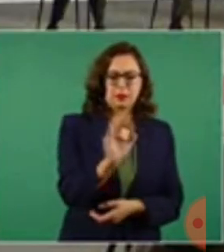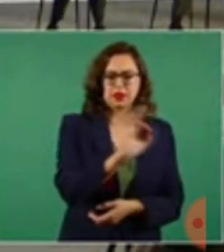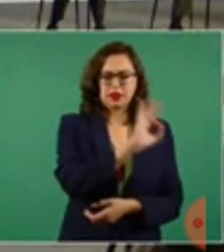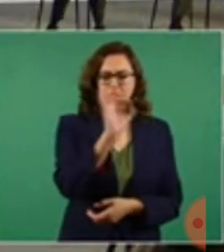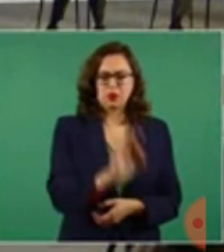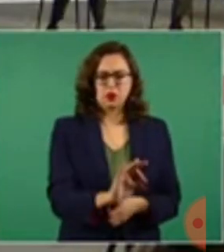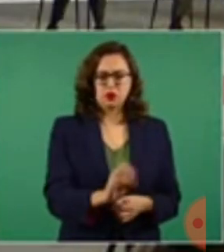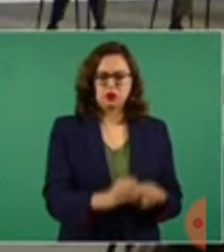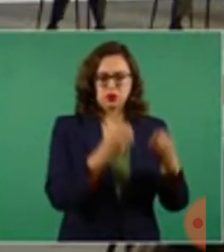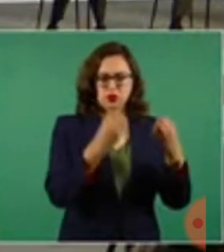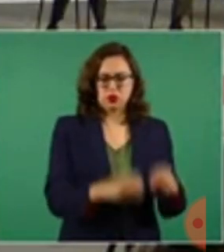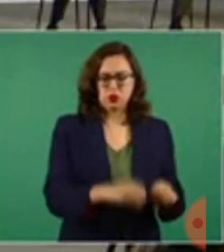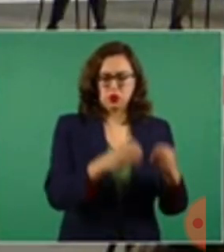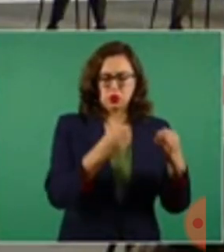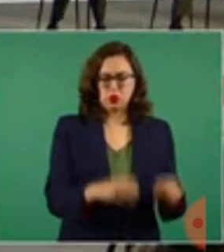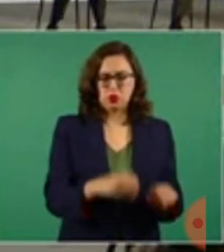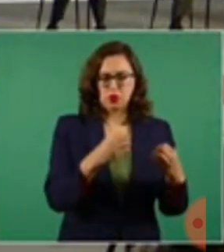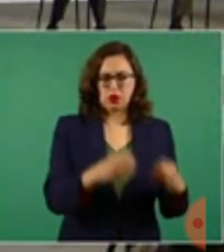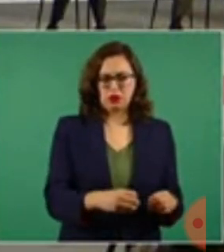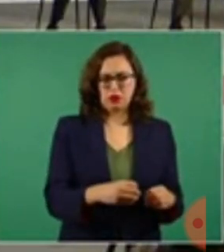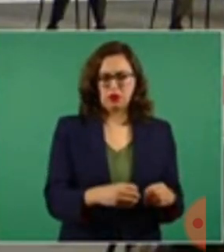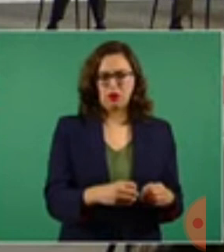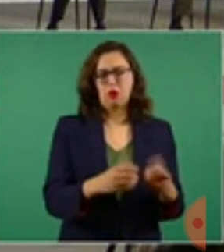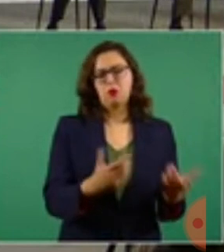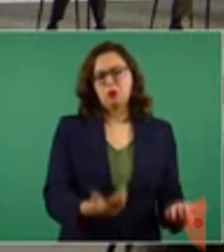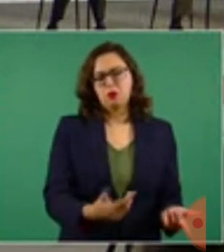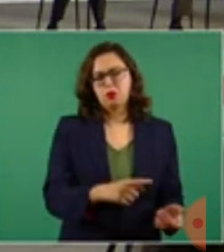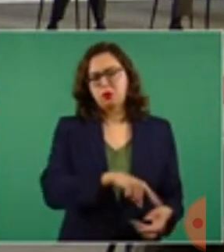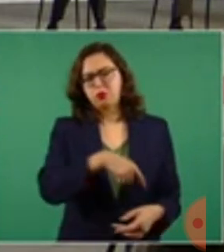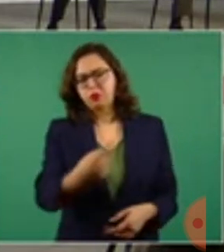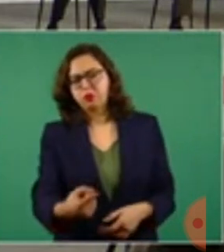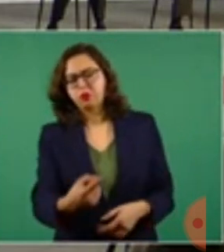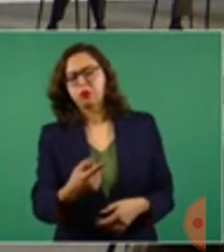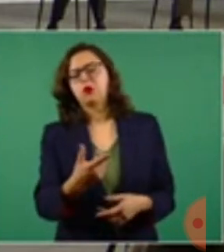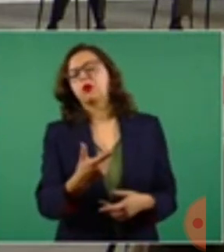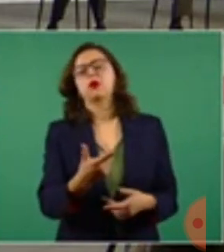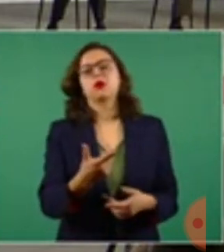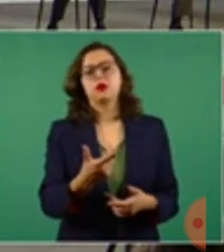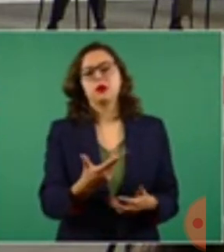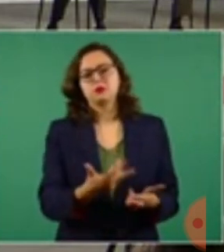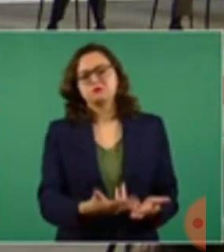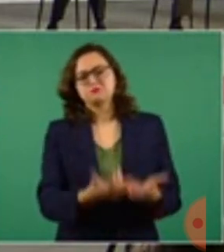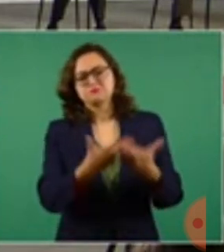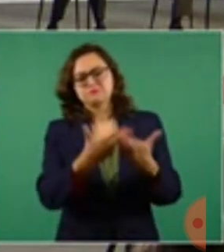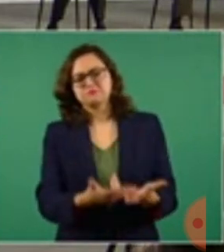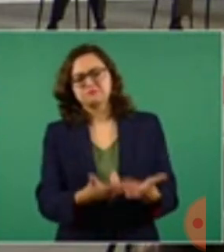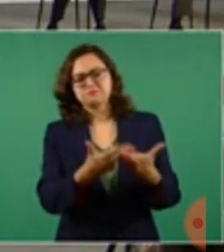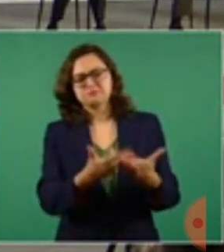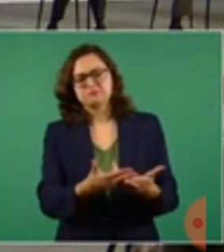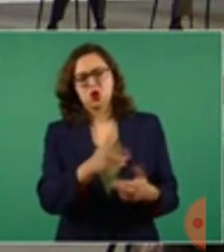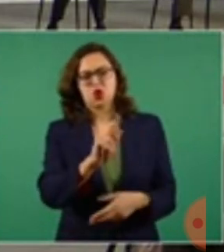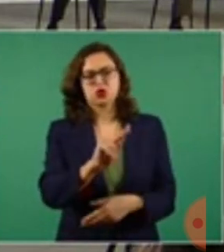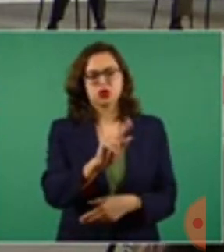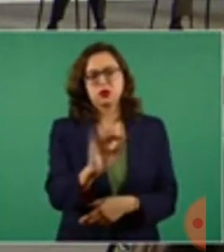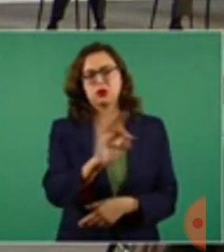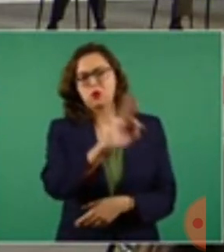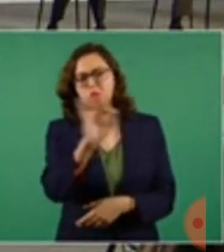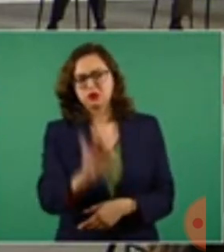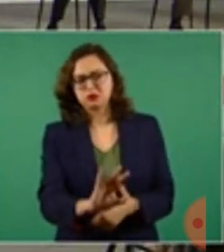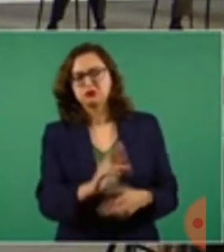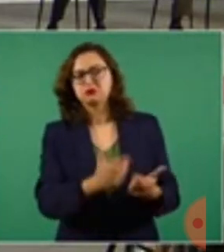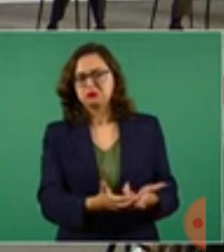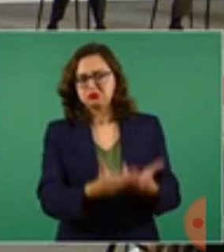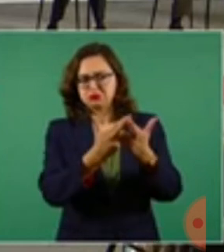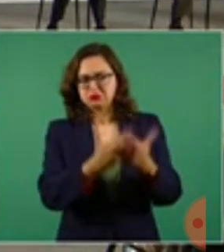20% de reserva hospitalaria y en algunos casos tenemos reservas hospitalarias superiores al 80%.